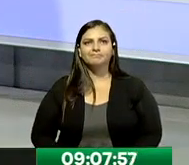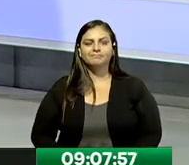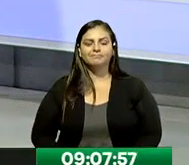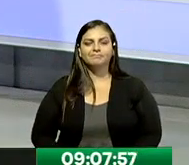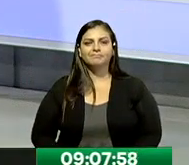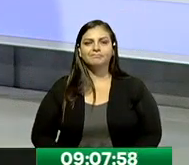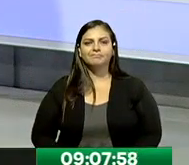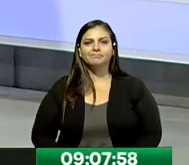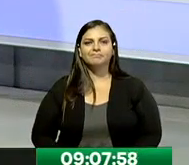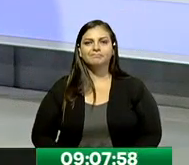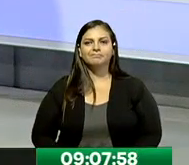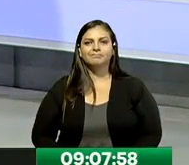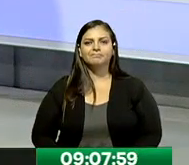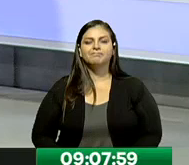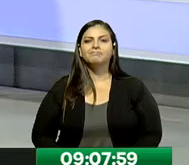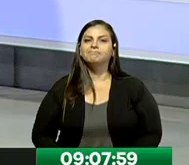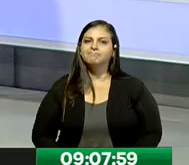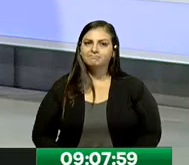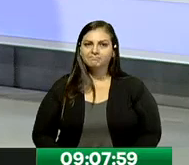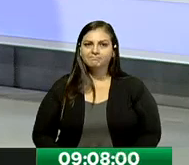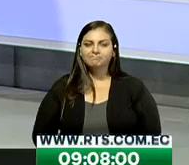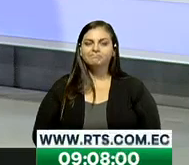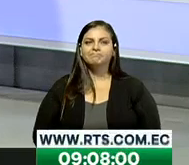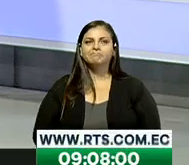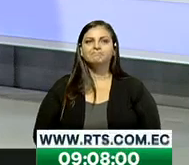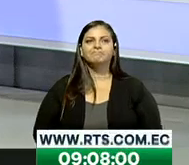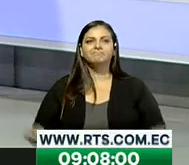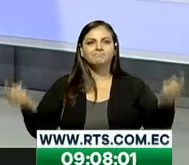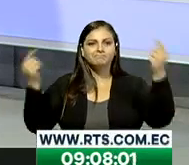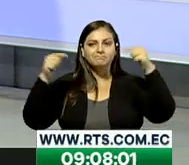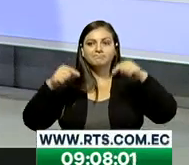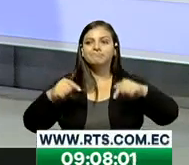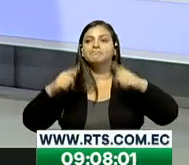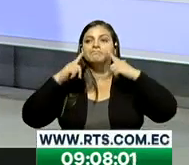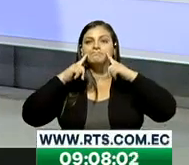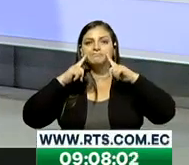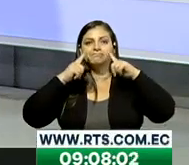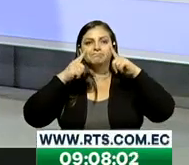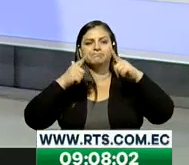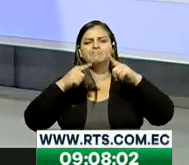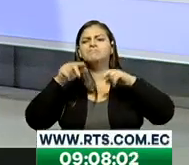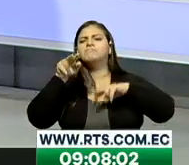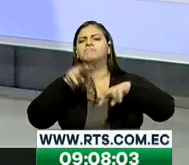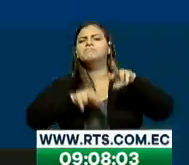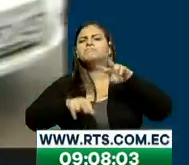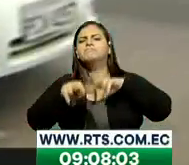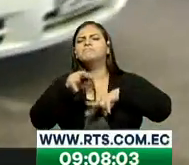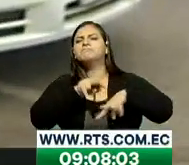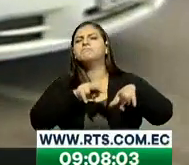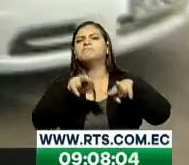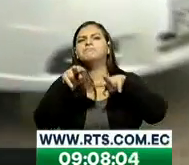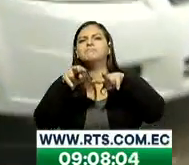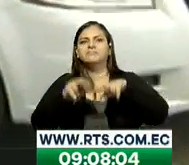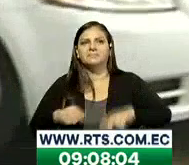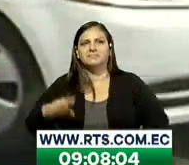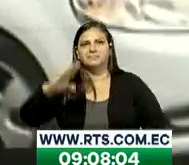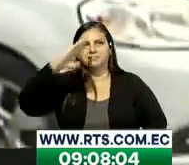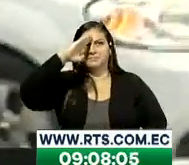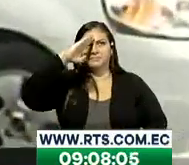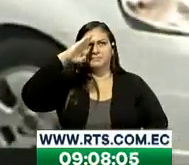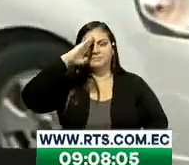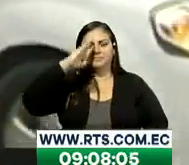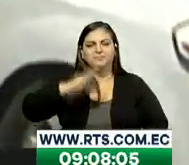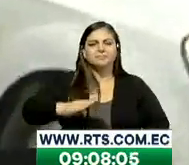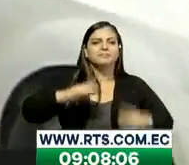Hugo. Amigos televidentes, nosotros en la mañana de hoy continuamos con esta operación por parte de los agentes de la Policía